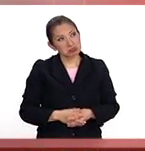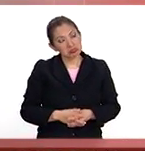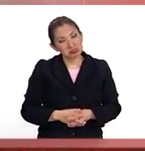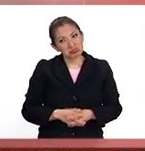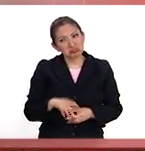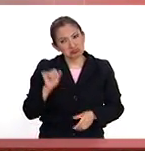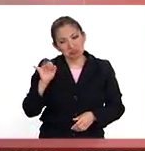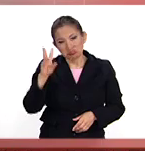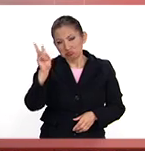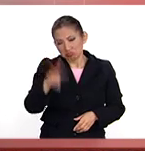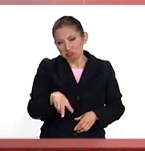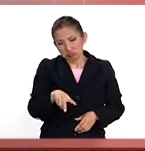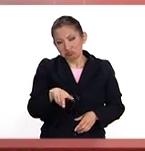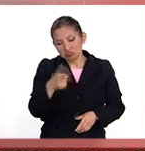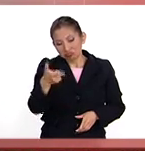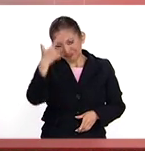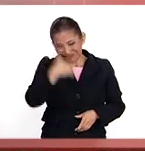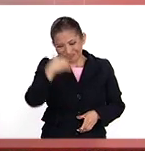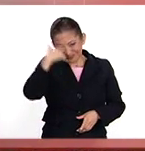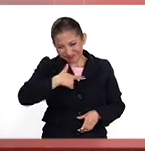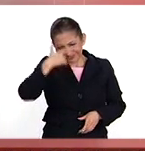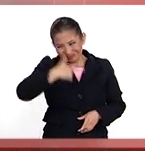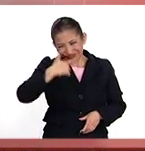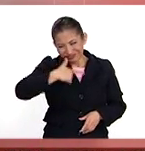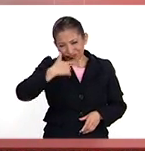Sí, efectivamente, Omar, esa noche